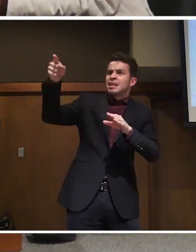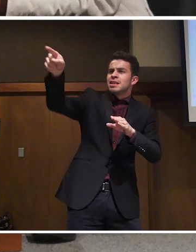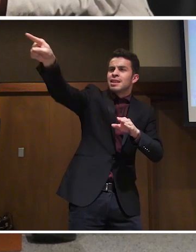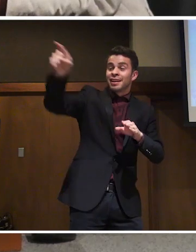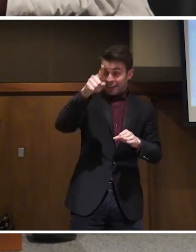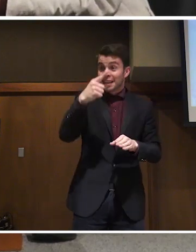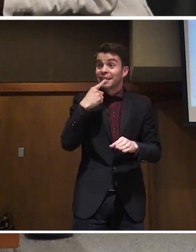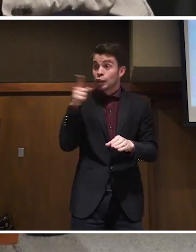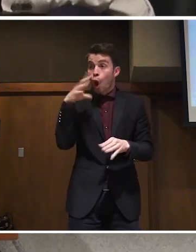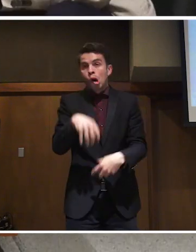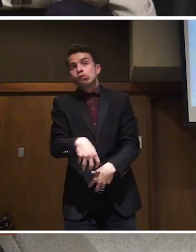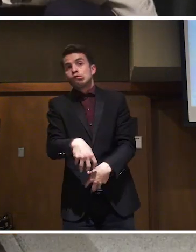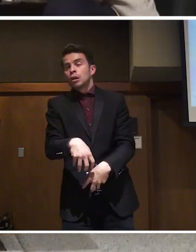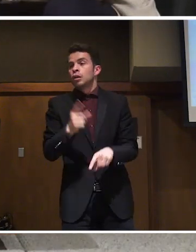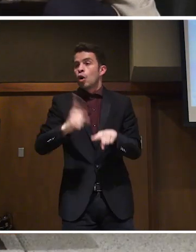hablar.